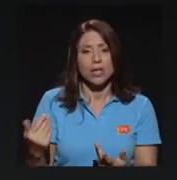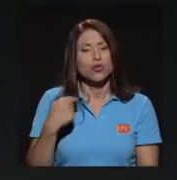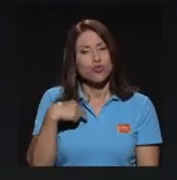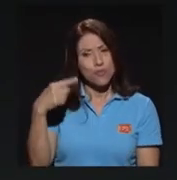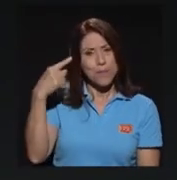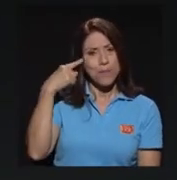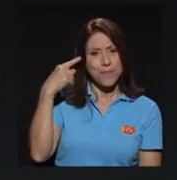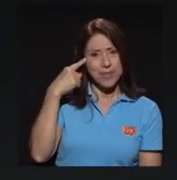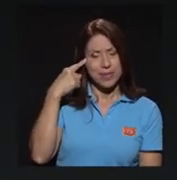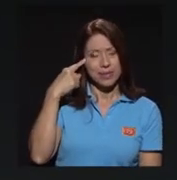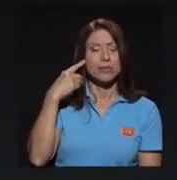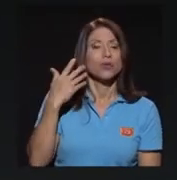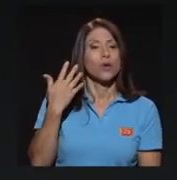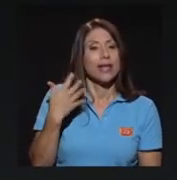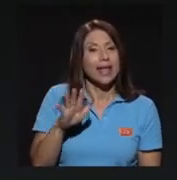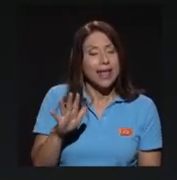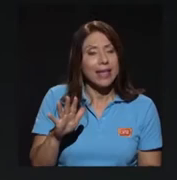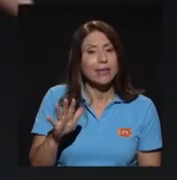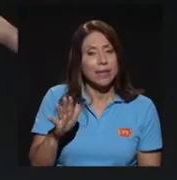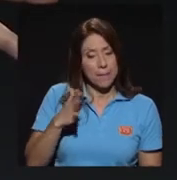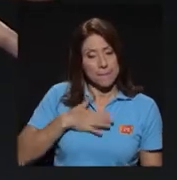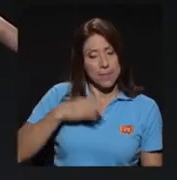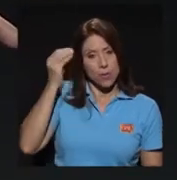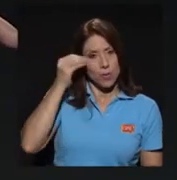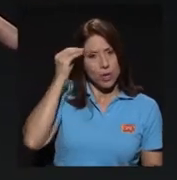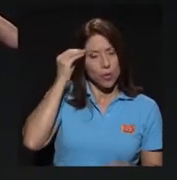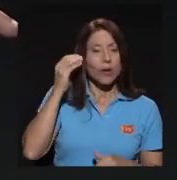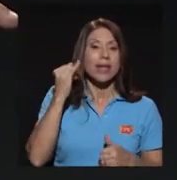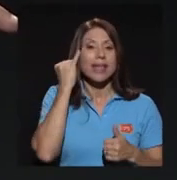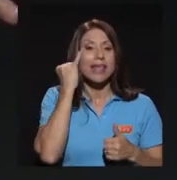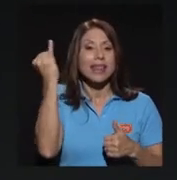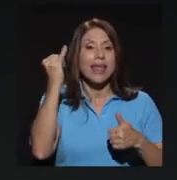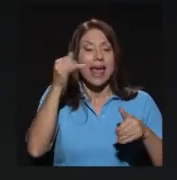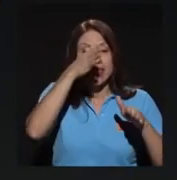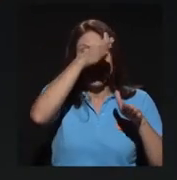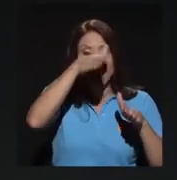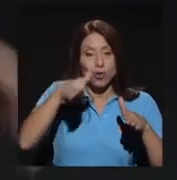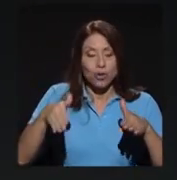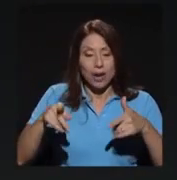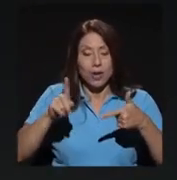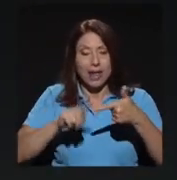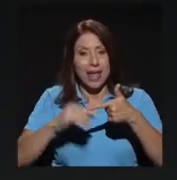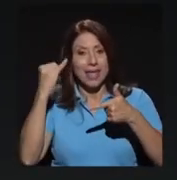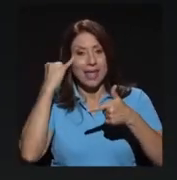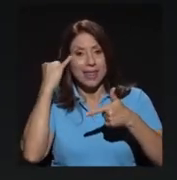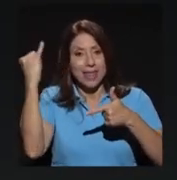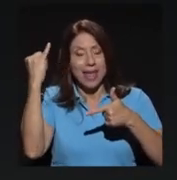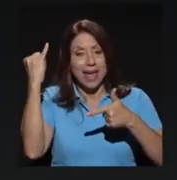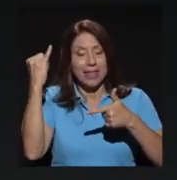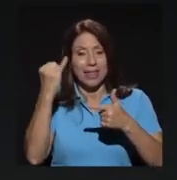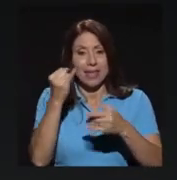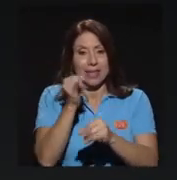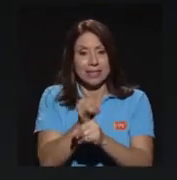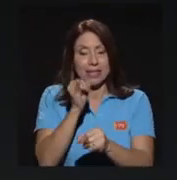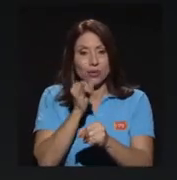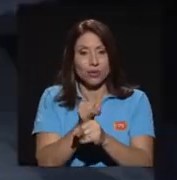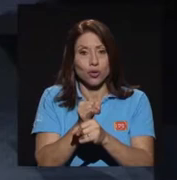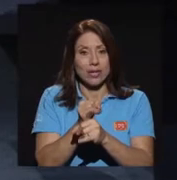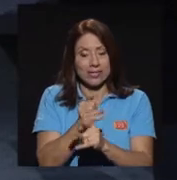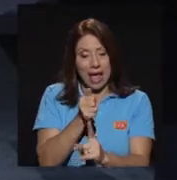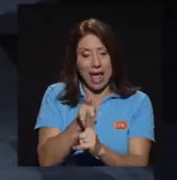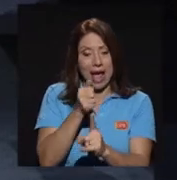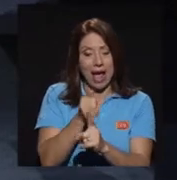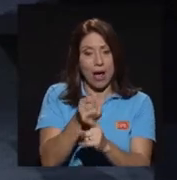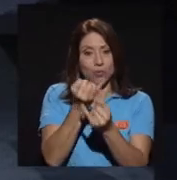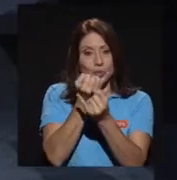de la contraloría en el de la república y la idea de las instituciones autónomas qué tal vez para mi gusto